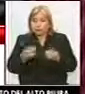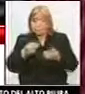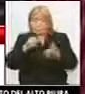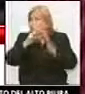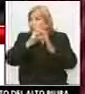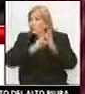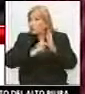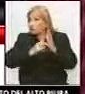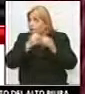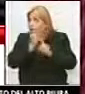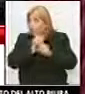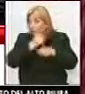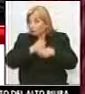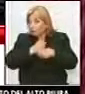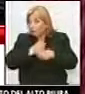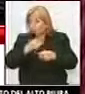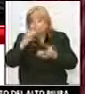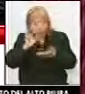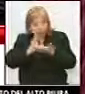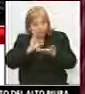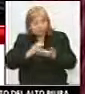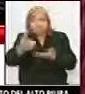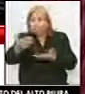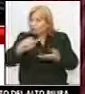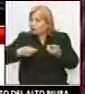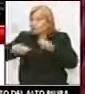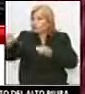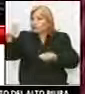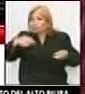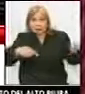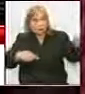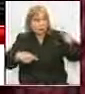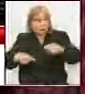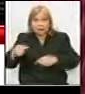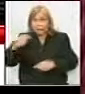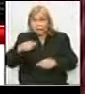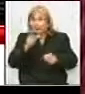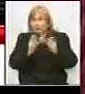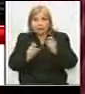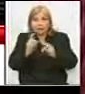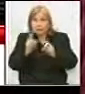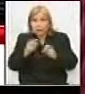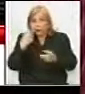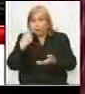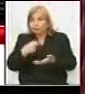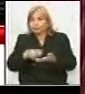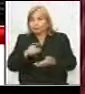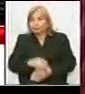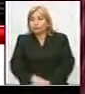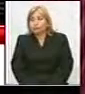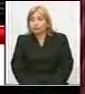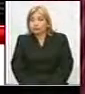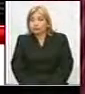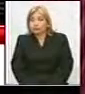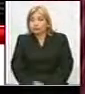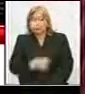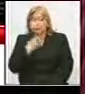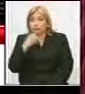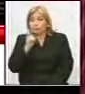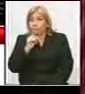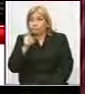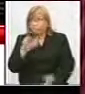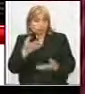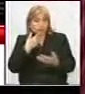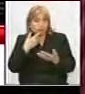proyectos se contratan, hay licitaciones, hay un proceso de supervisión, de fiscalización, como usted lo ha descrito, eso no quiere decir que usted no